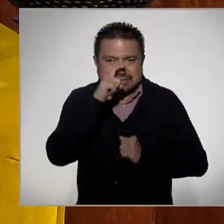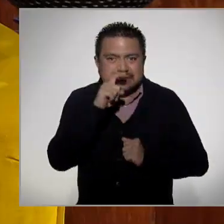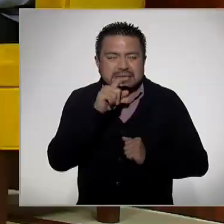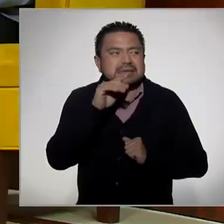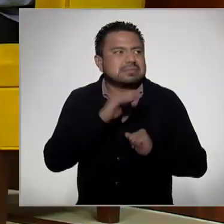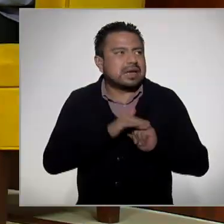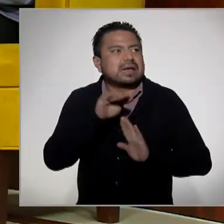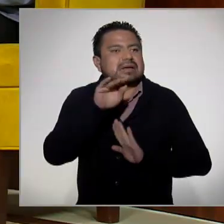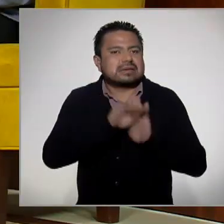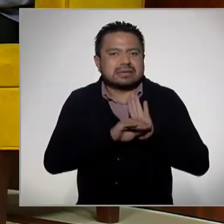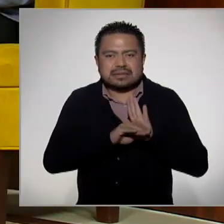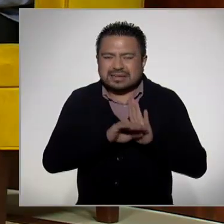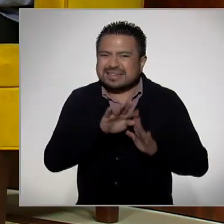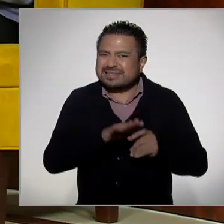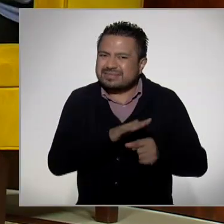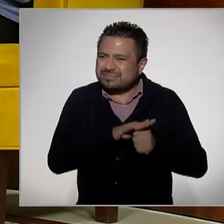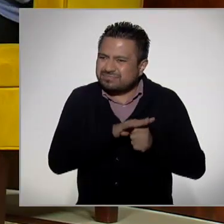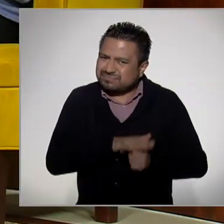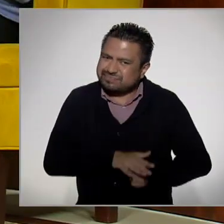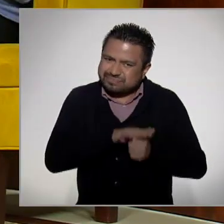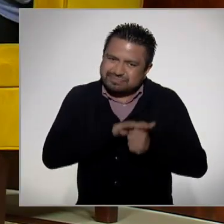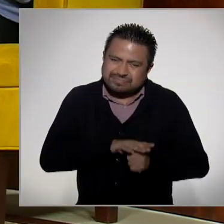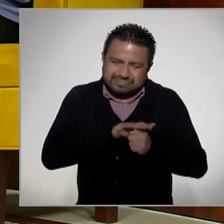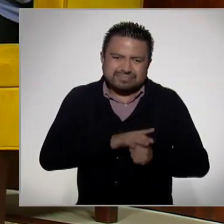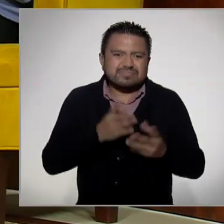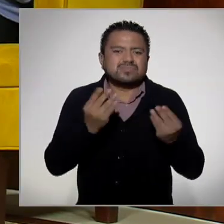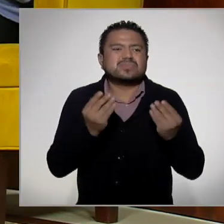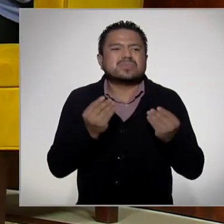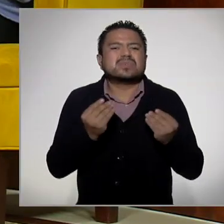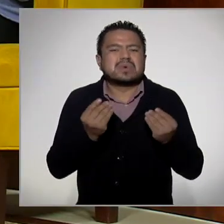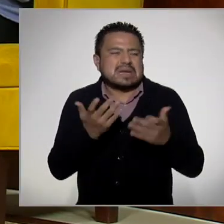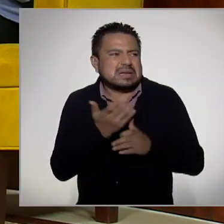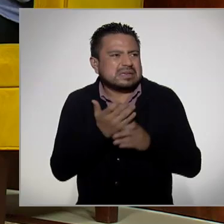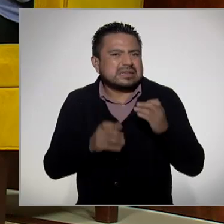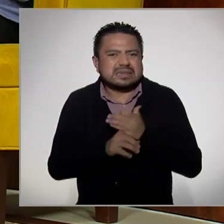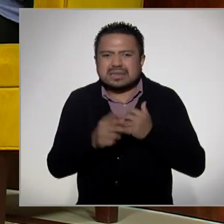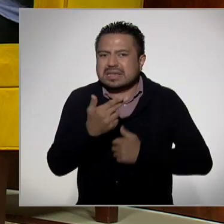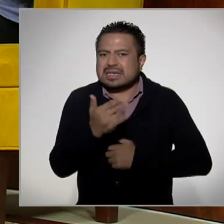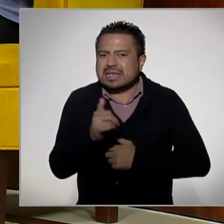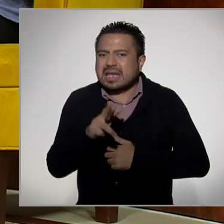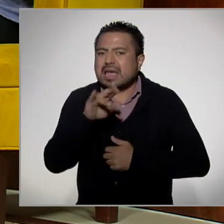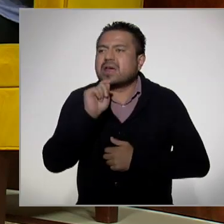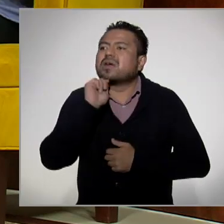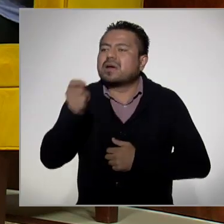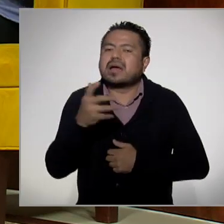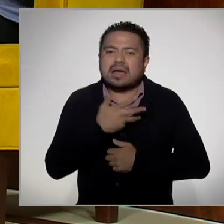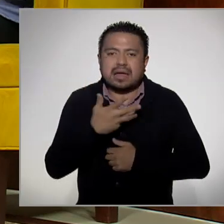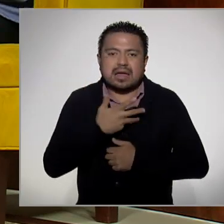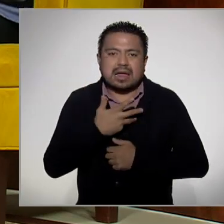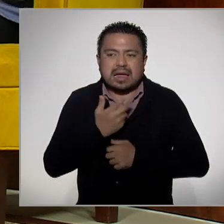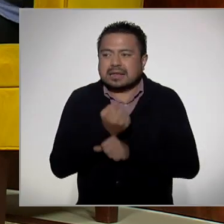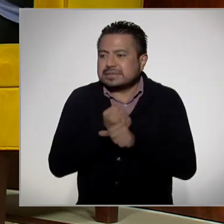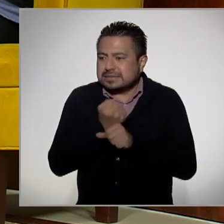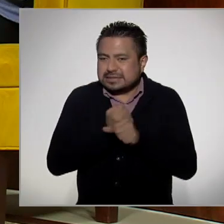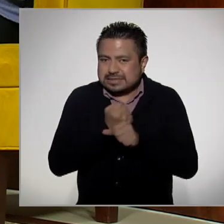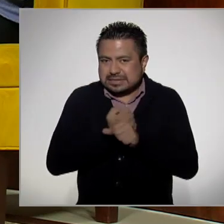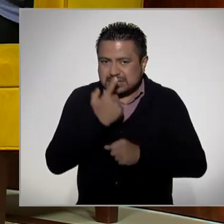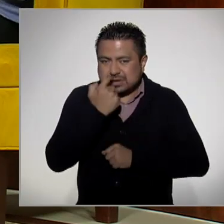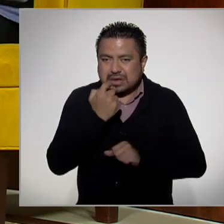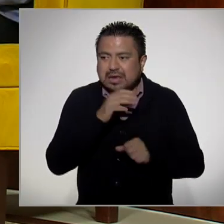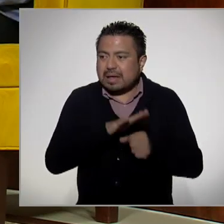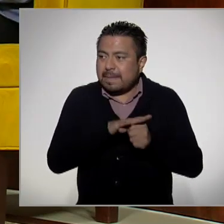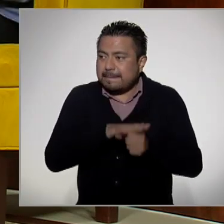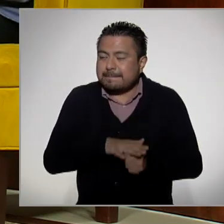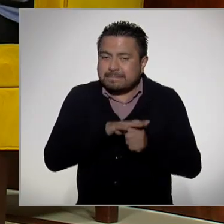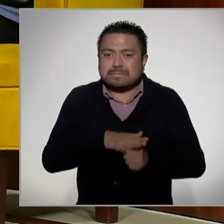va a estar bajo la saturación es decir cuántas hierro tiene ese glóbulo rojo no la saturación se